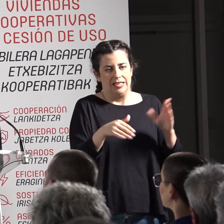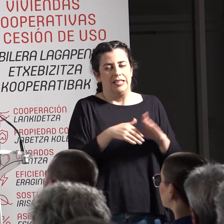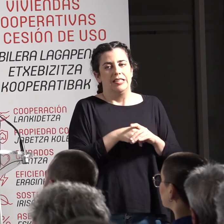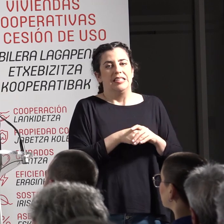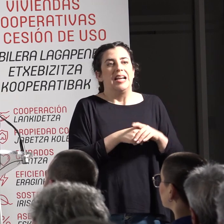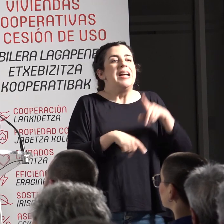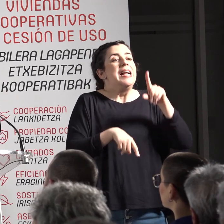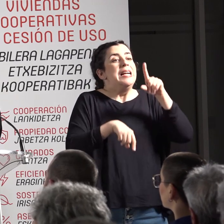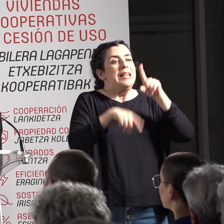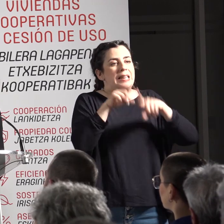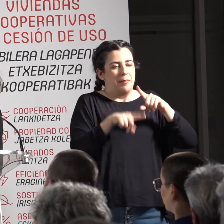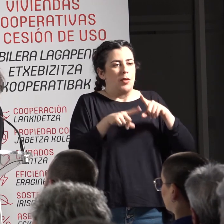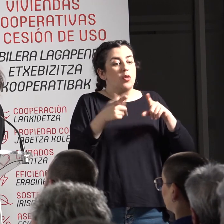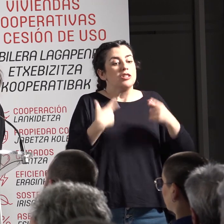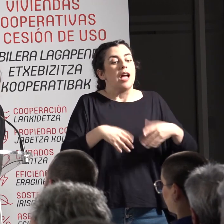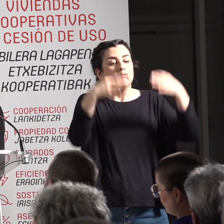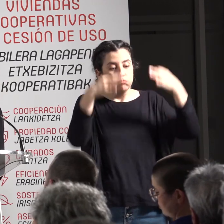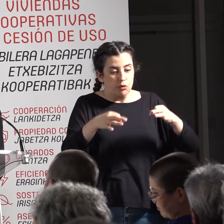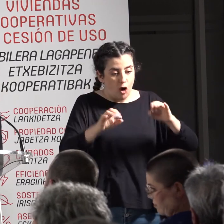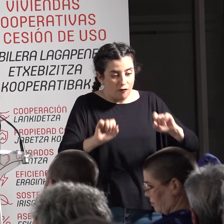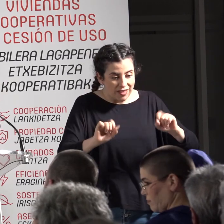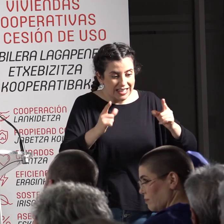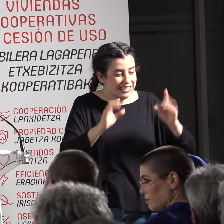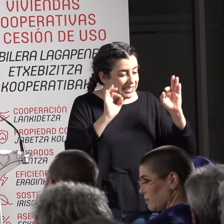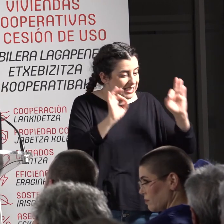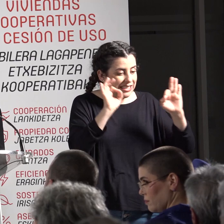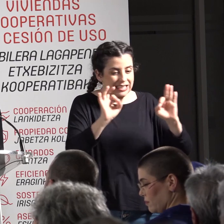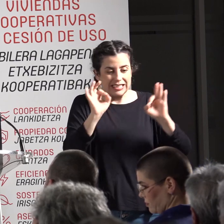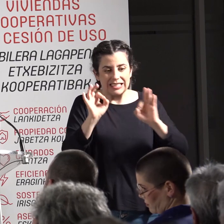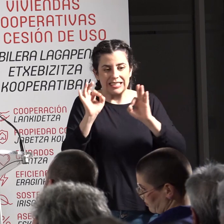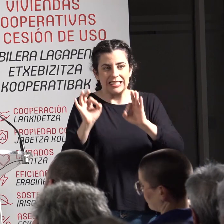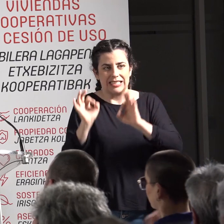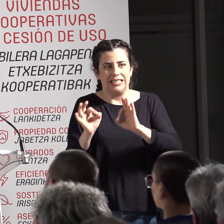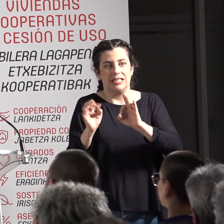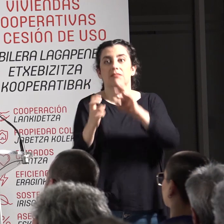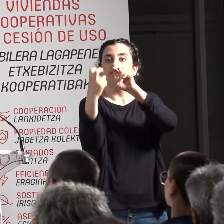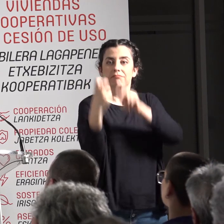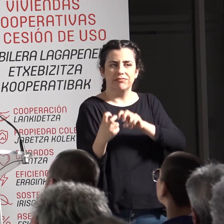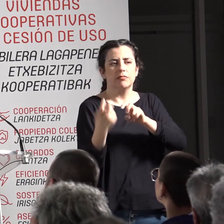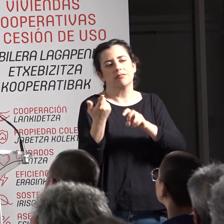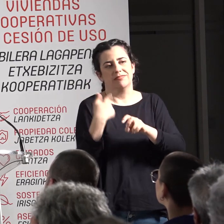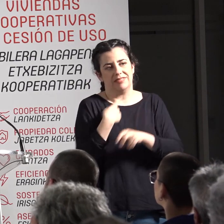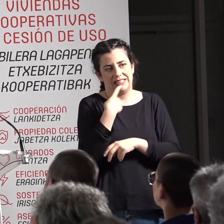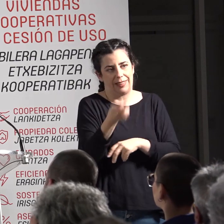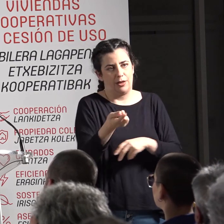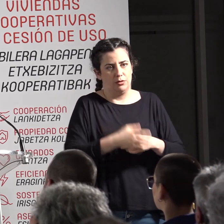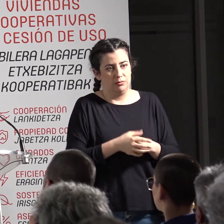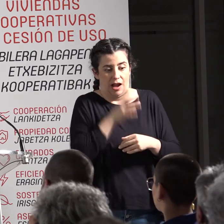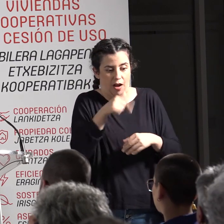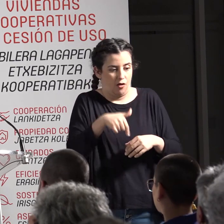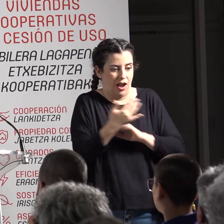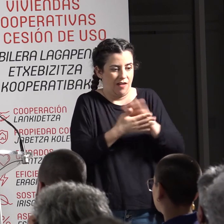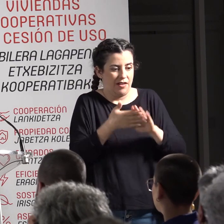en el momento en que esté todo cerrado, el proyecto ya esté avanzado y que tengamos que presentarlo a sanción. No os puedo decir ahora para un proyecto que hay veces que no